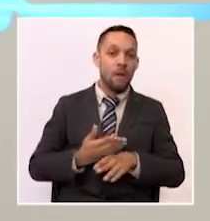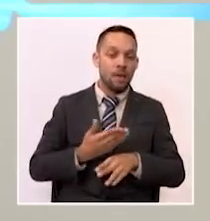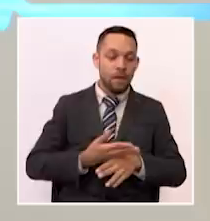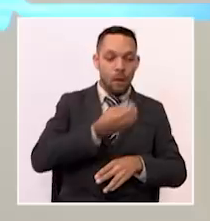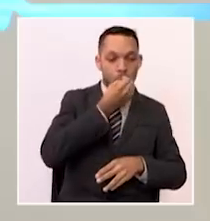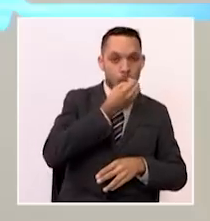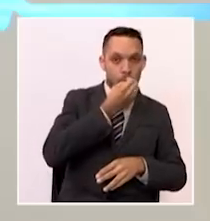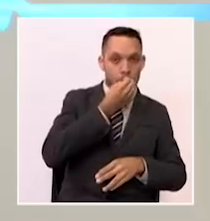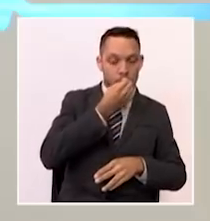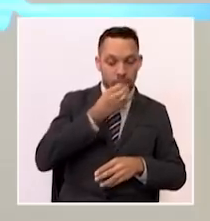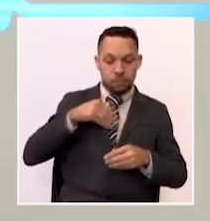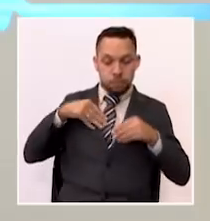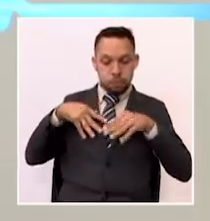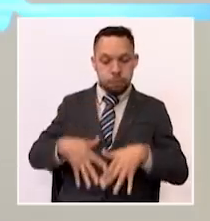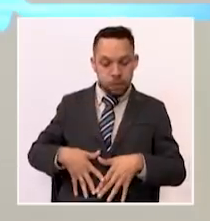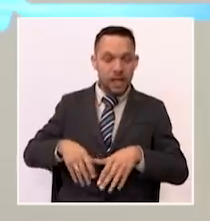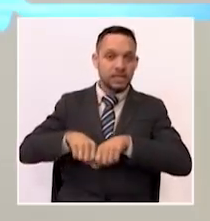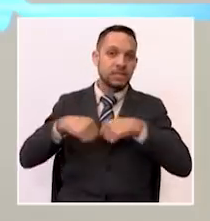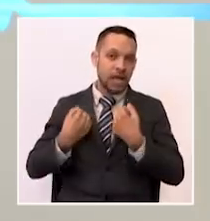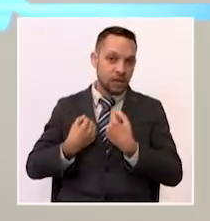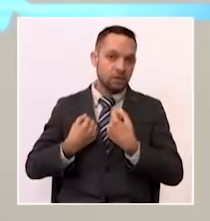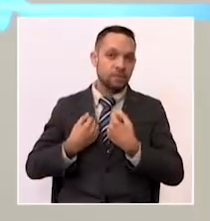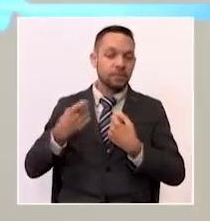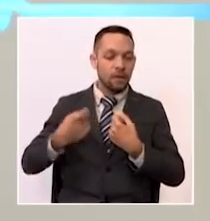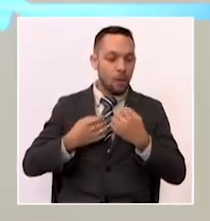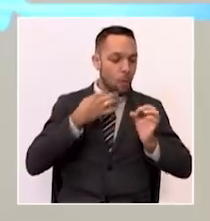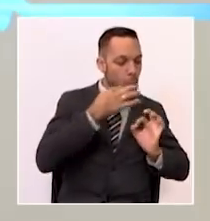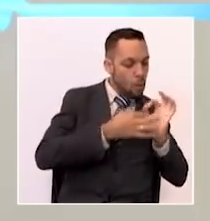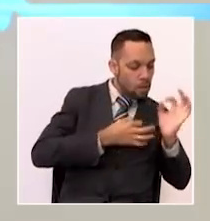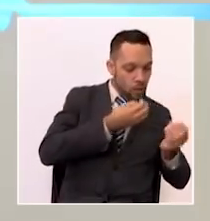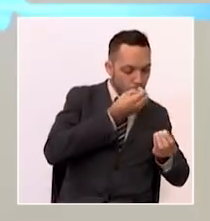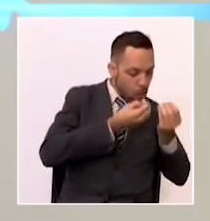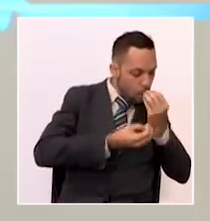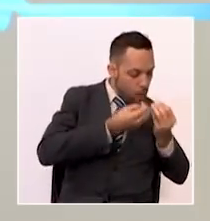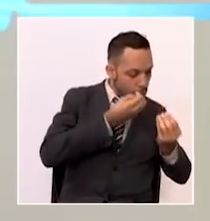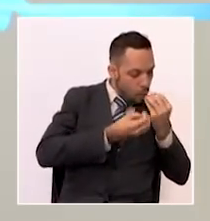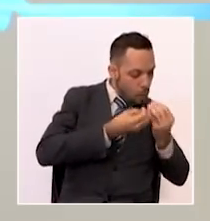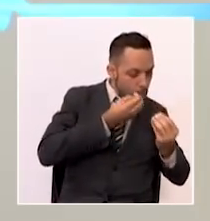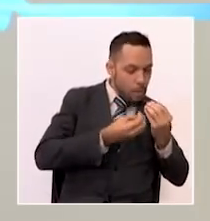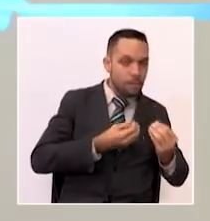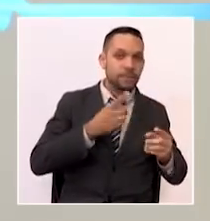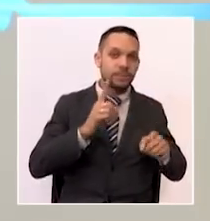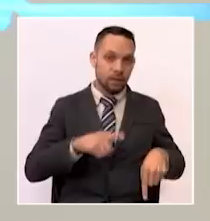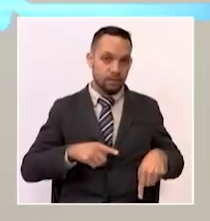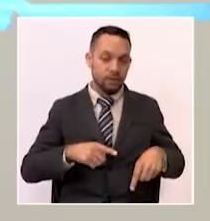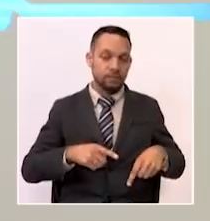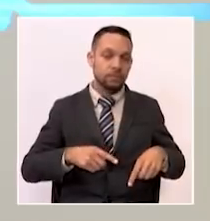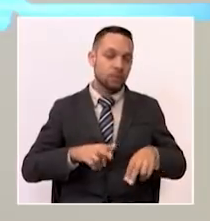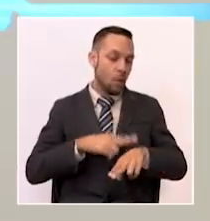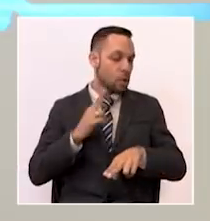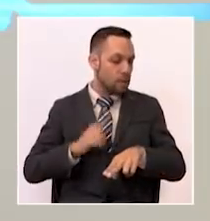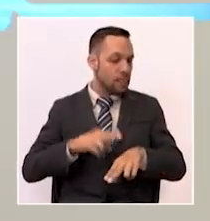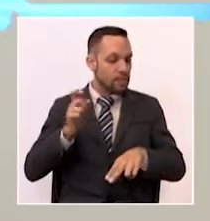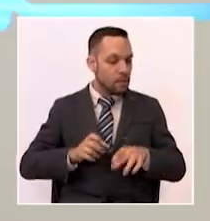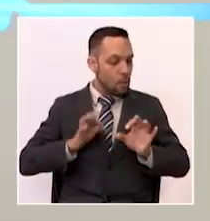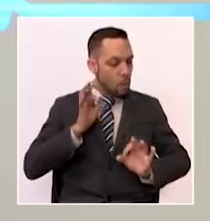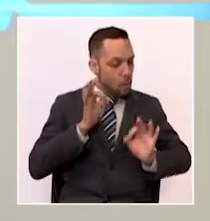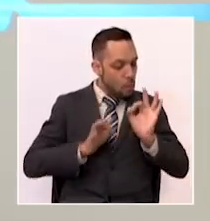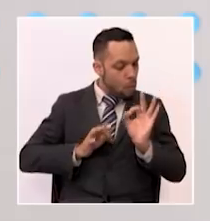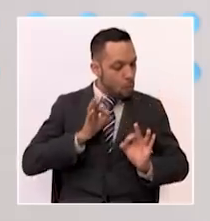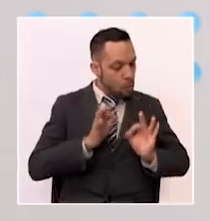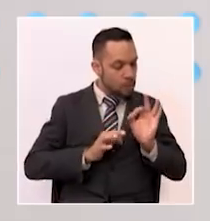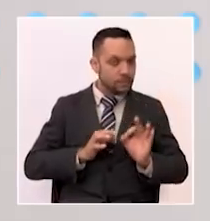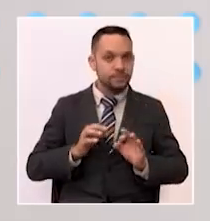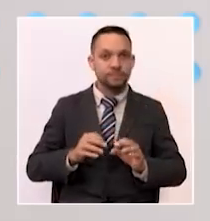alimenticios. Entonces, cuide su alimentación, cuide lo que ingresa, porque todo su cuerpo se va a ver afectado por esto. Magníficas